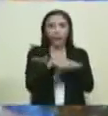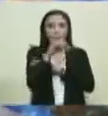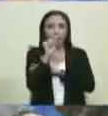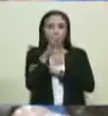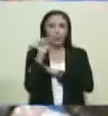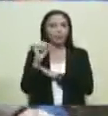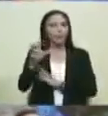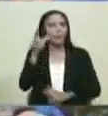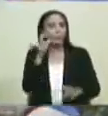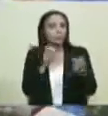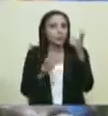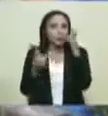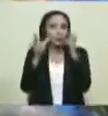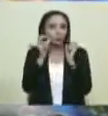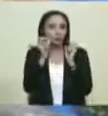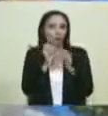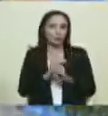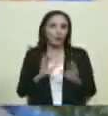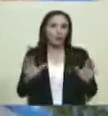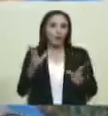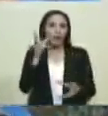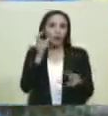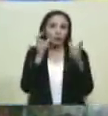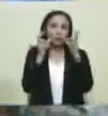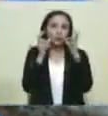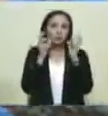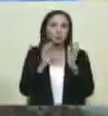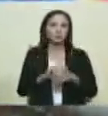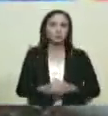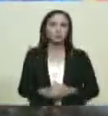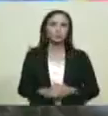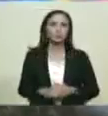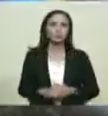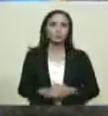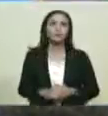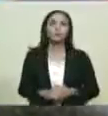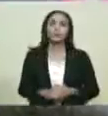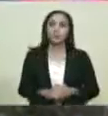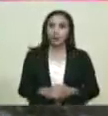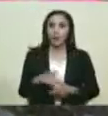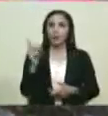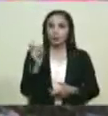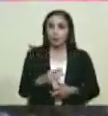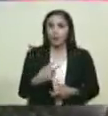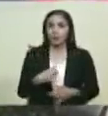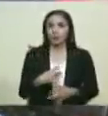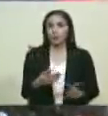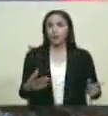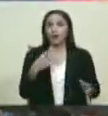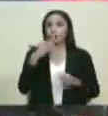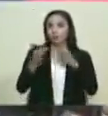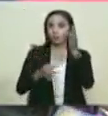oír hay que aprender a oír y hay que aprender a hablar con respeto